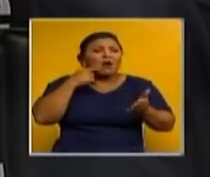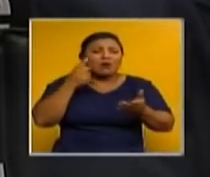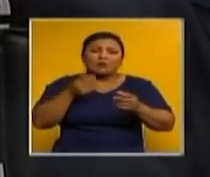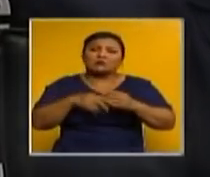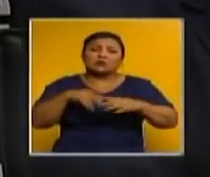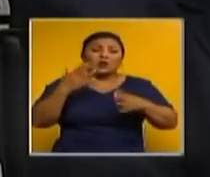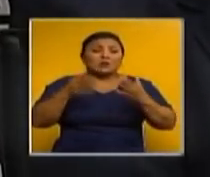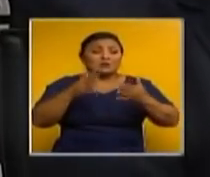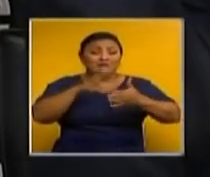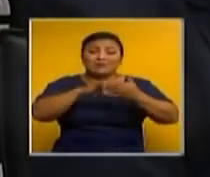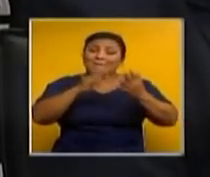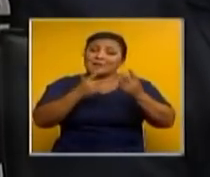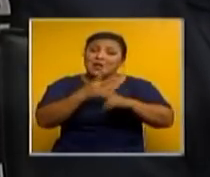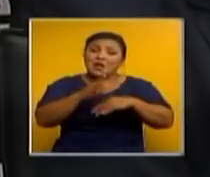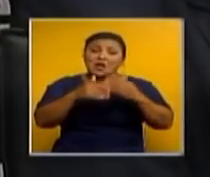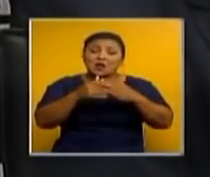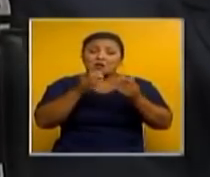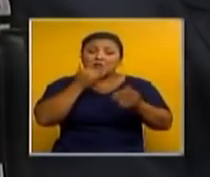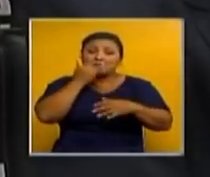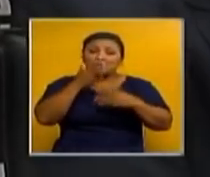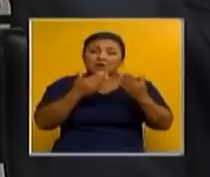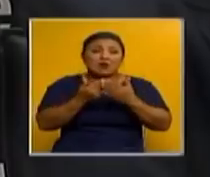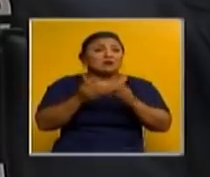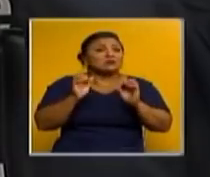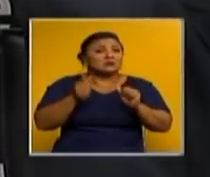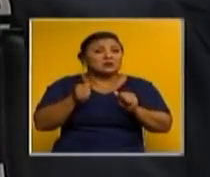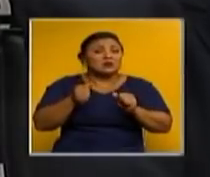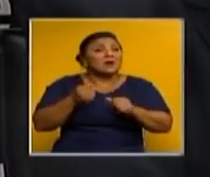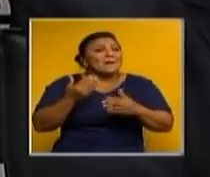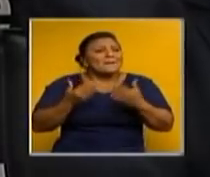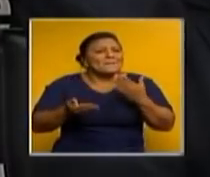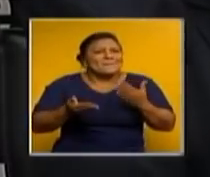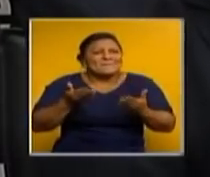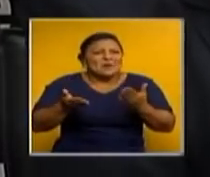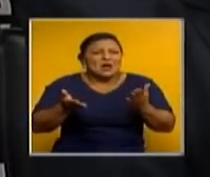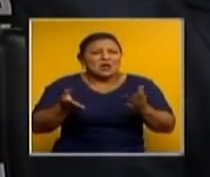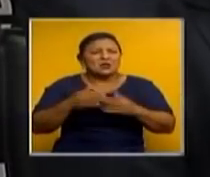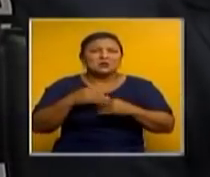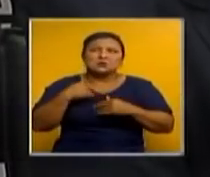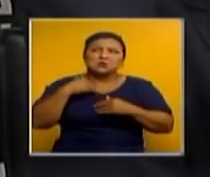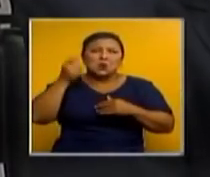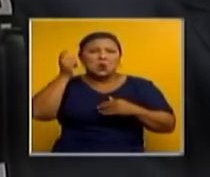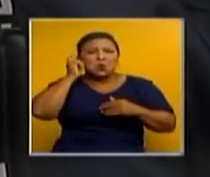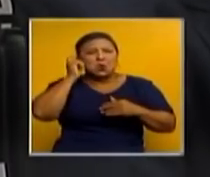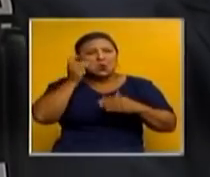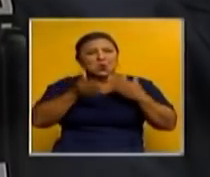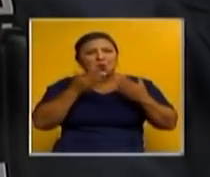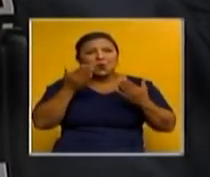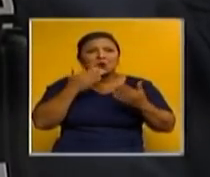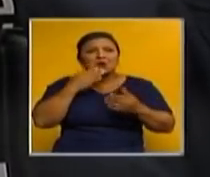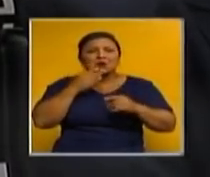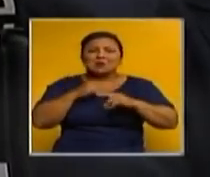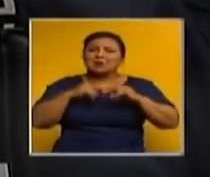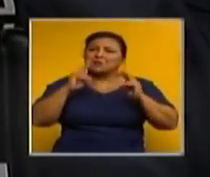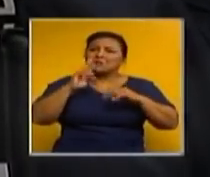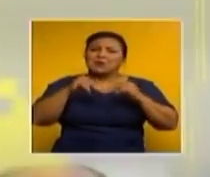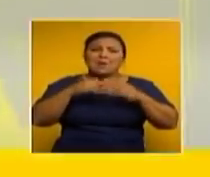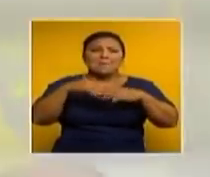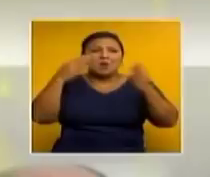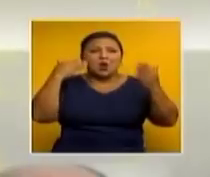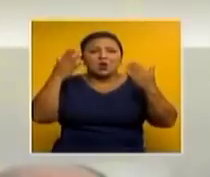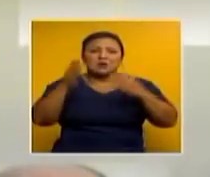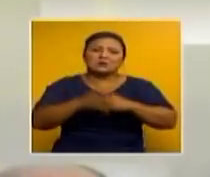de un delito. Me parece que de lo que pude escuchar se trataba más bien de apreciaciones de naturaleza